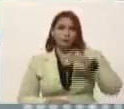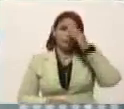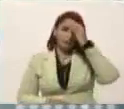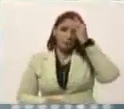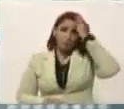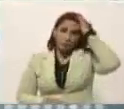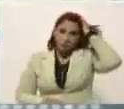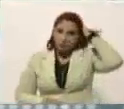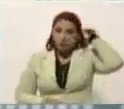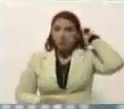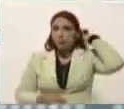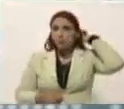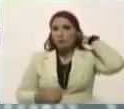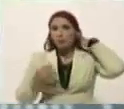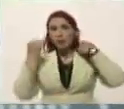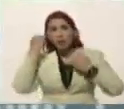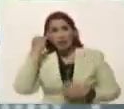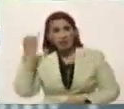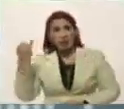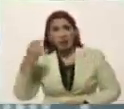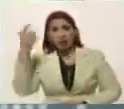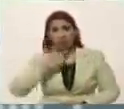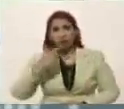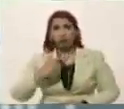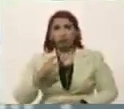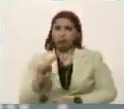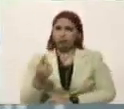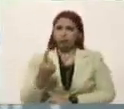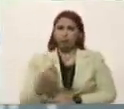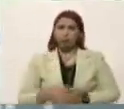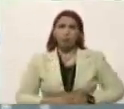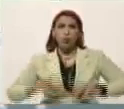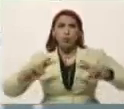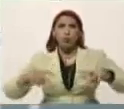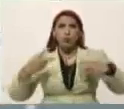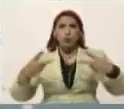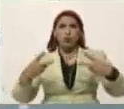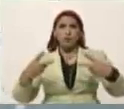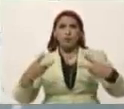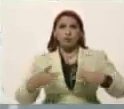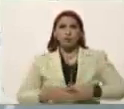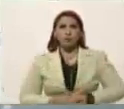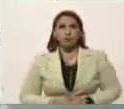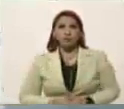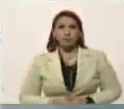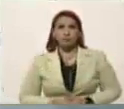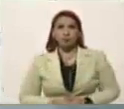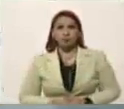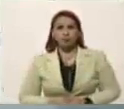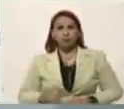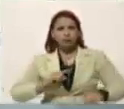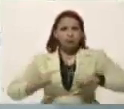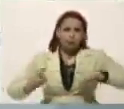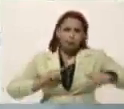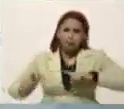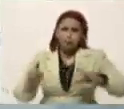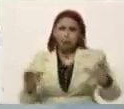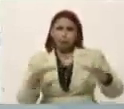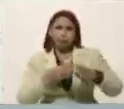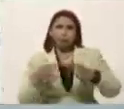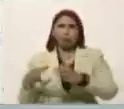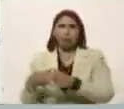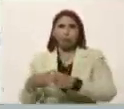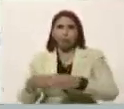y las ideas fundamentales de la nueva doctrina de organización y